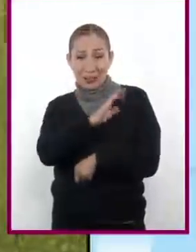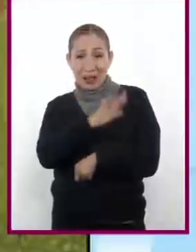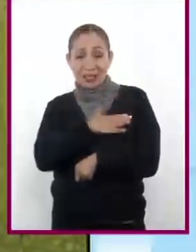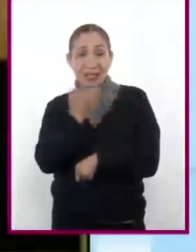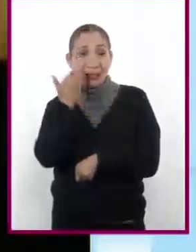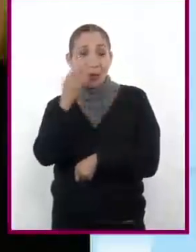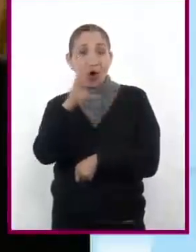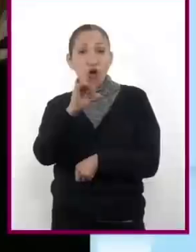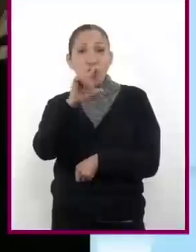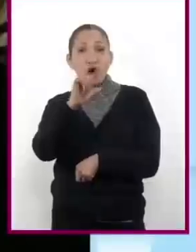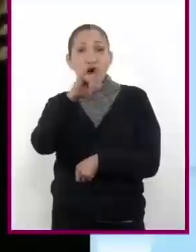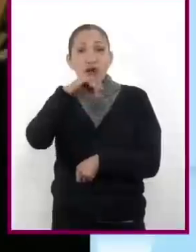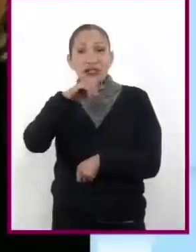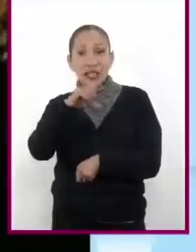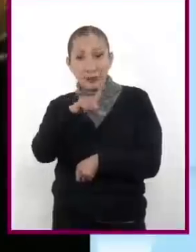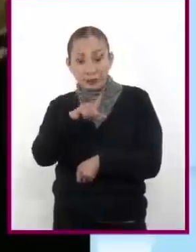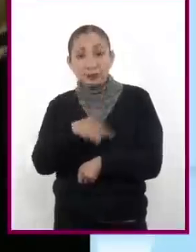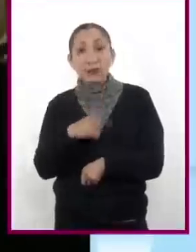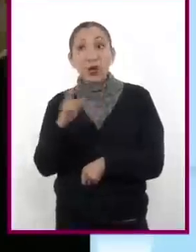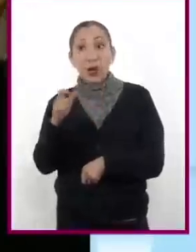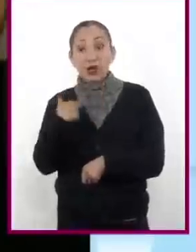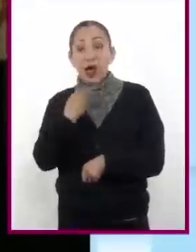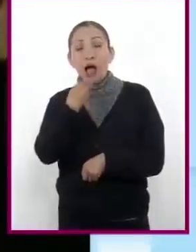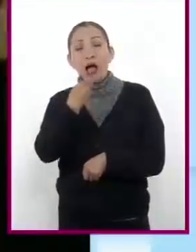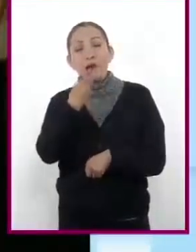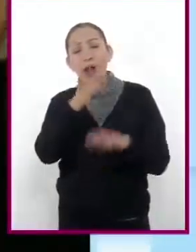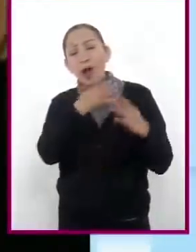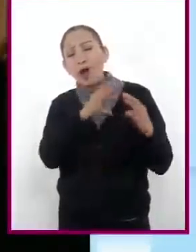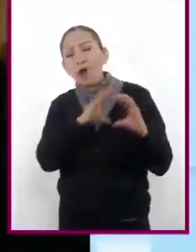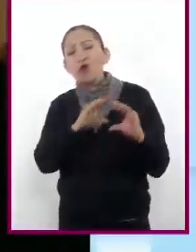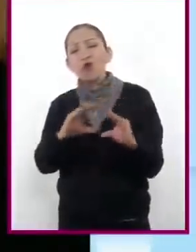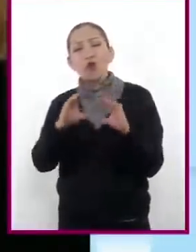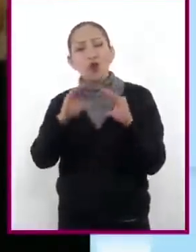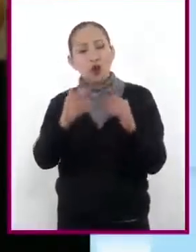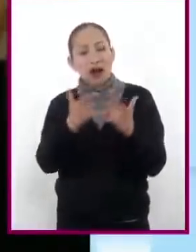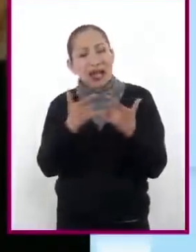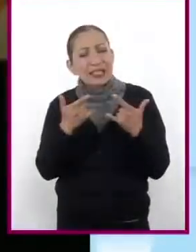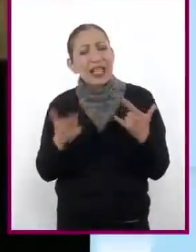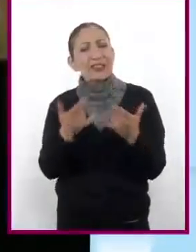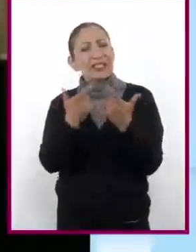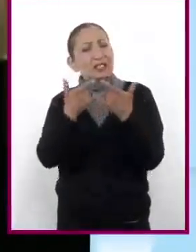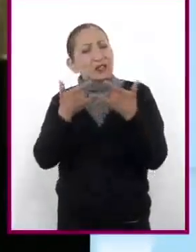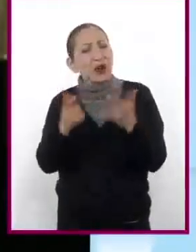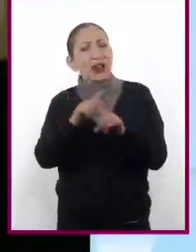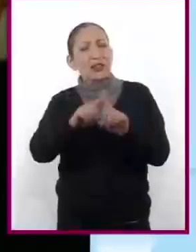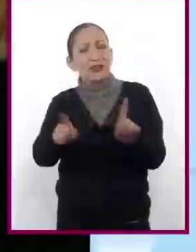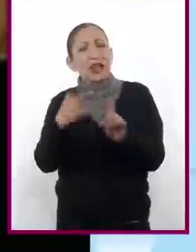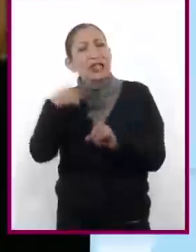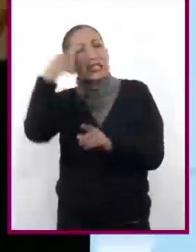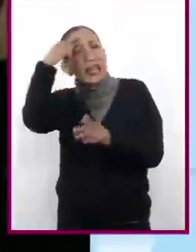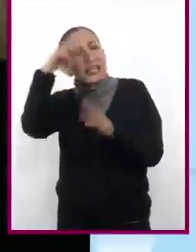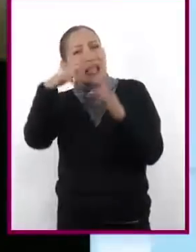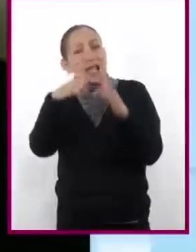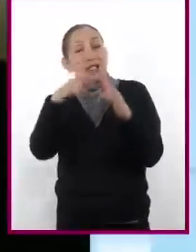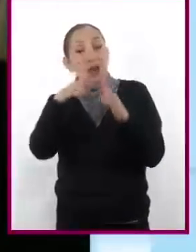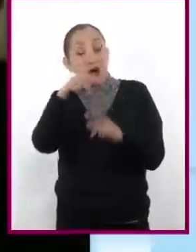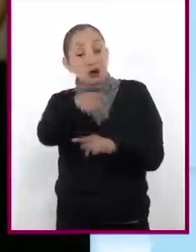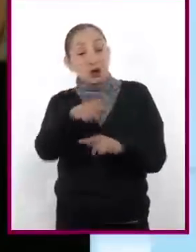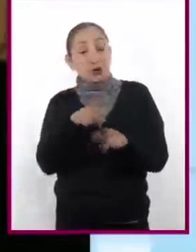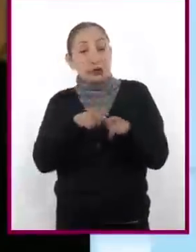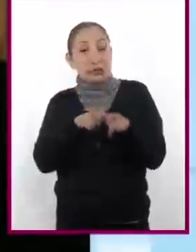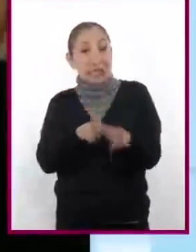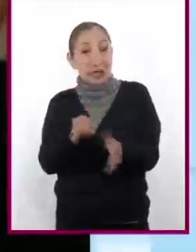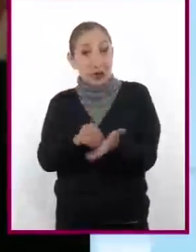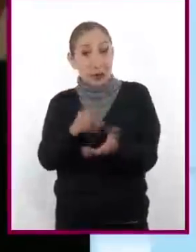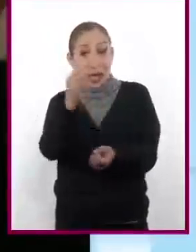colonial. Gracias a la transmisión oral de mitos, leyendas y creencias, el legado cultural de estos pueblos se